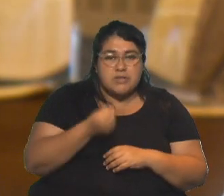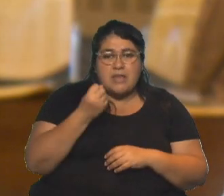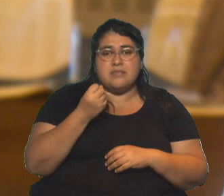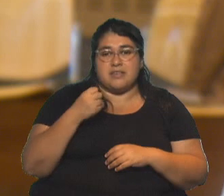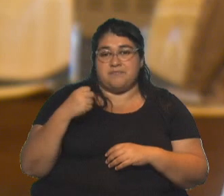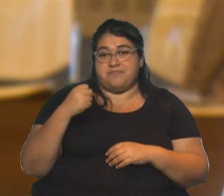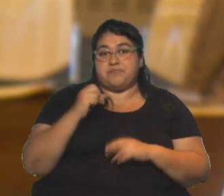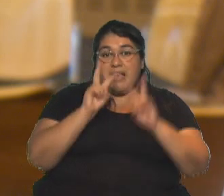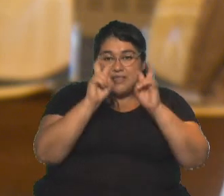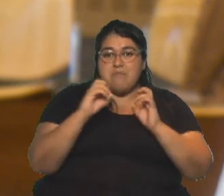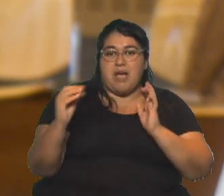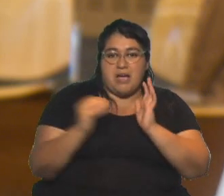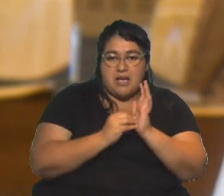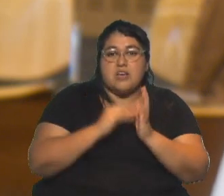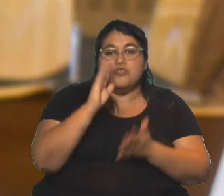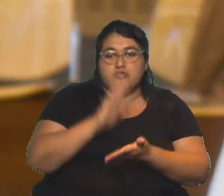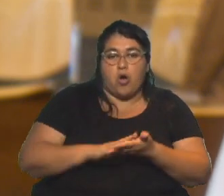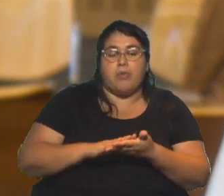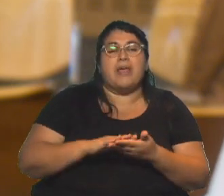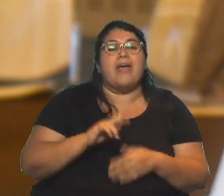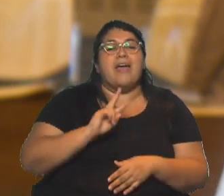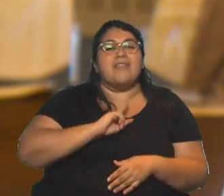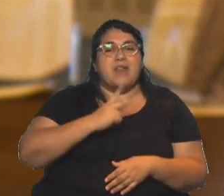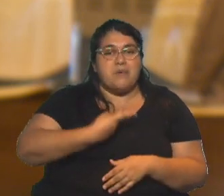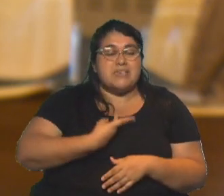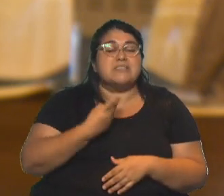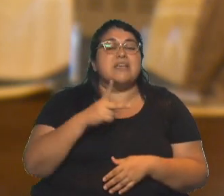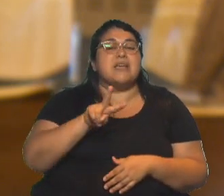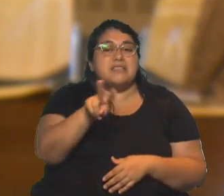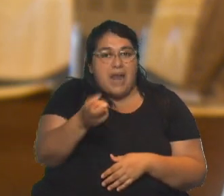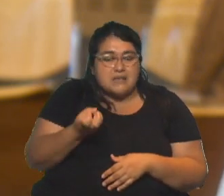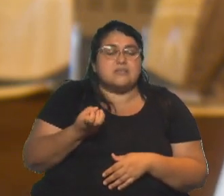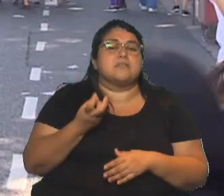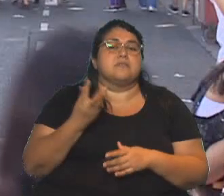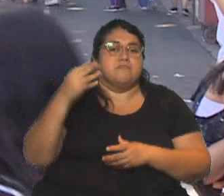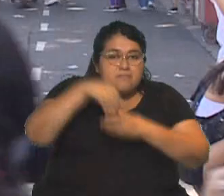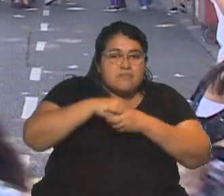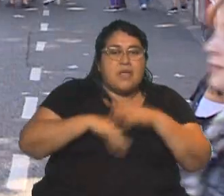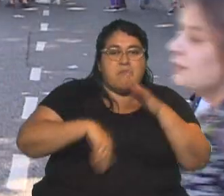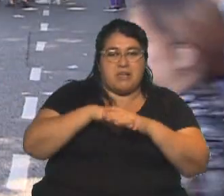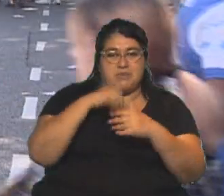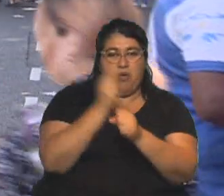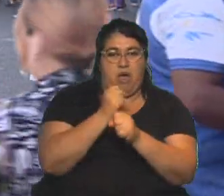nuestra agenda el cupo laboral travesti trans, que es fundamental para